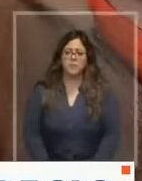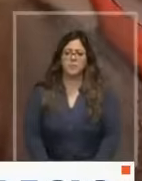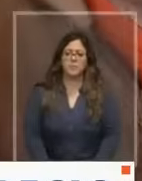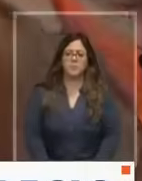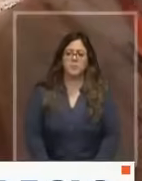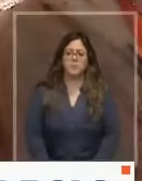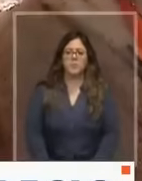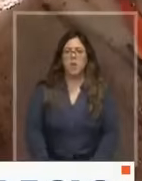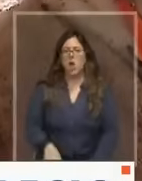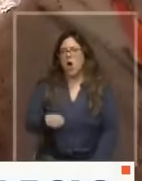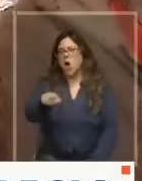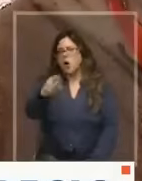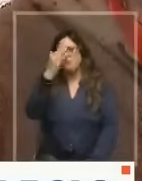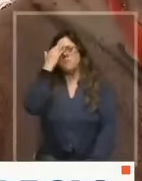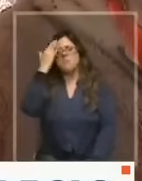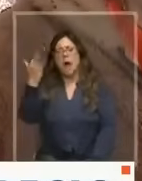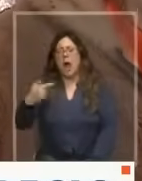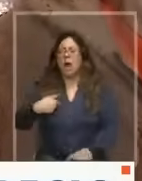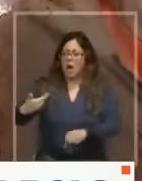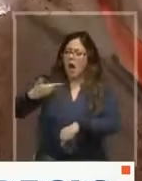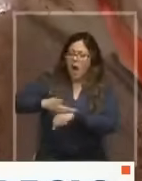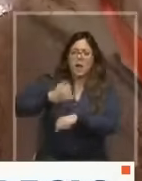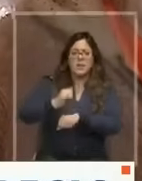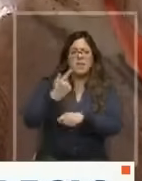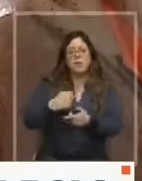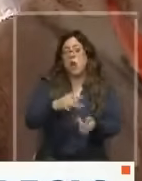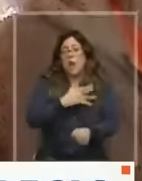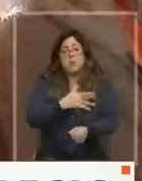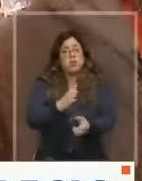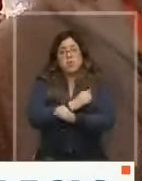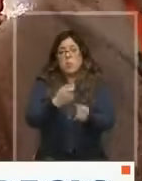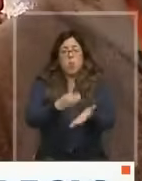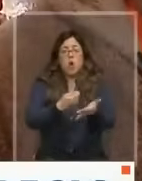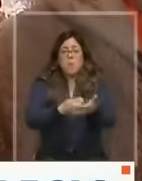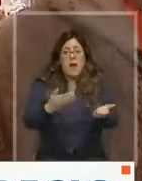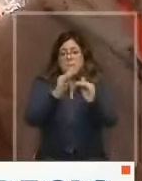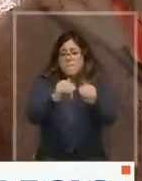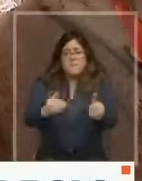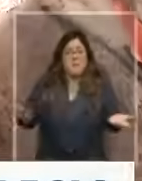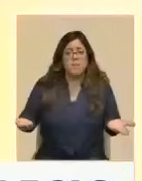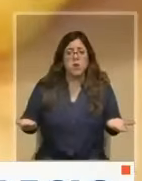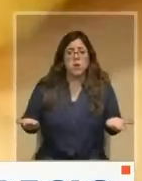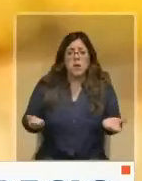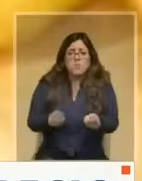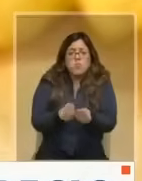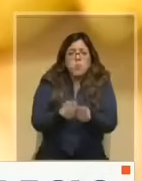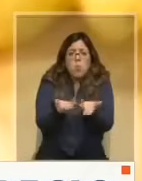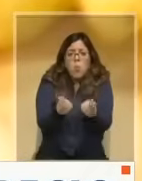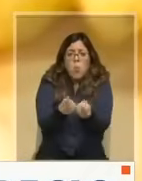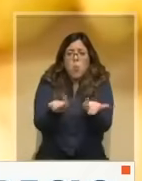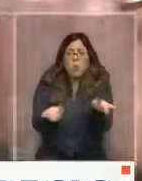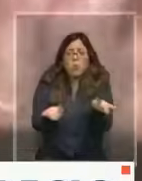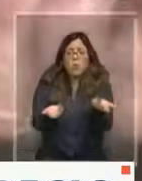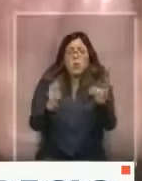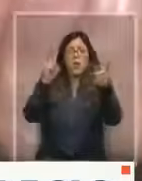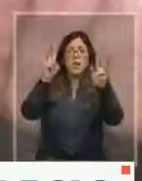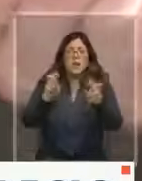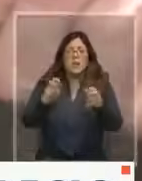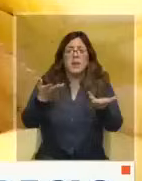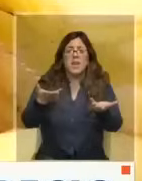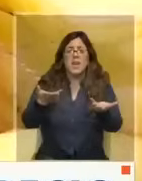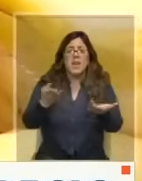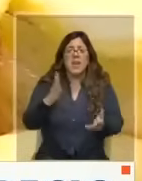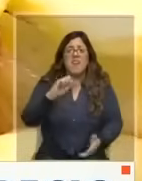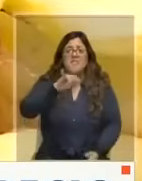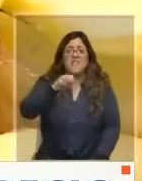Esa sí que se pasó. Me piden, sí, pero yo no, lamentablemente no puedo comprarla por lo mismo, porque es mucho. En el menú del bajón del 14